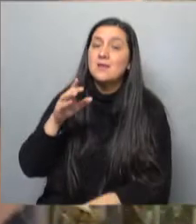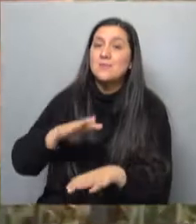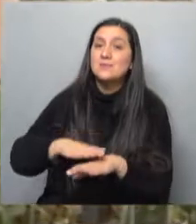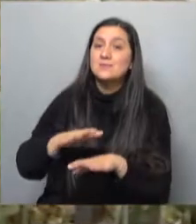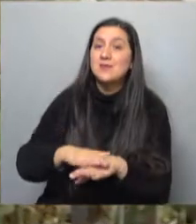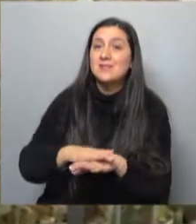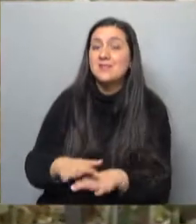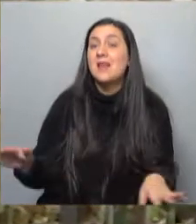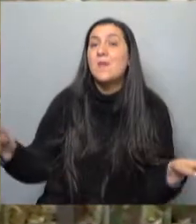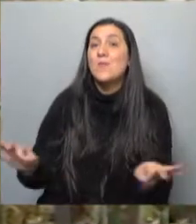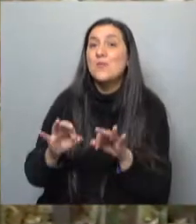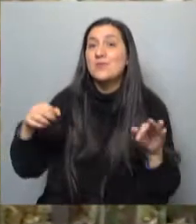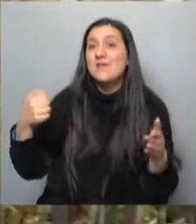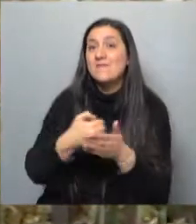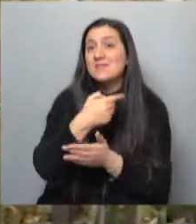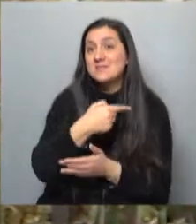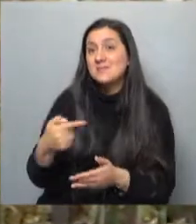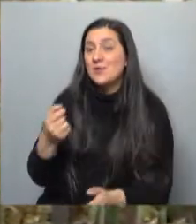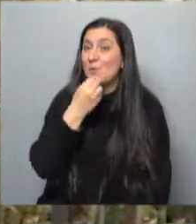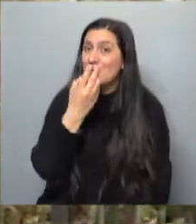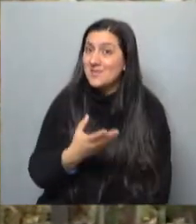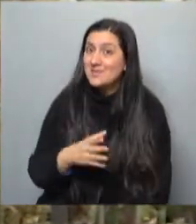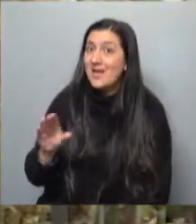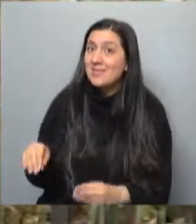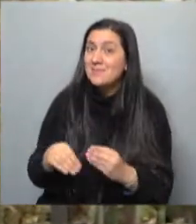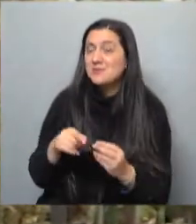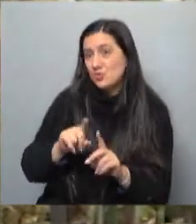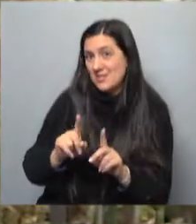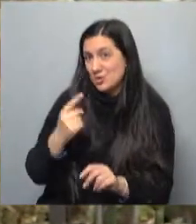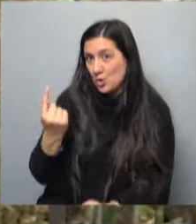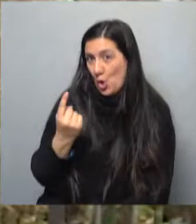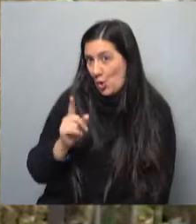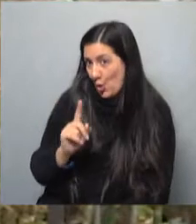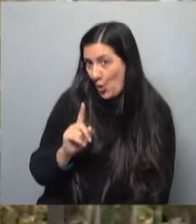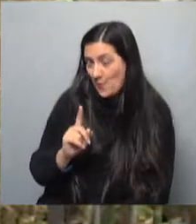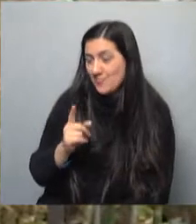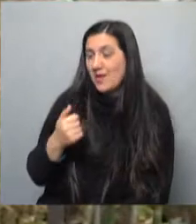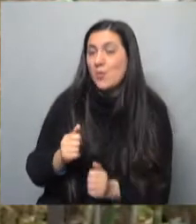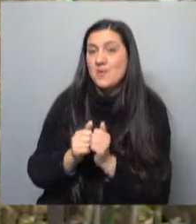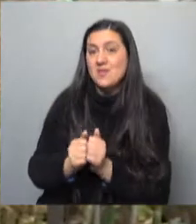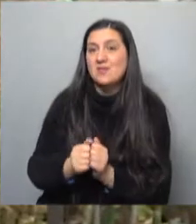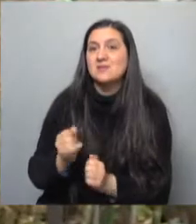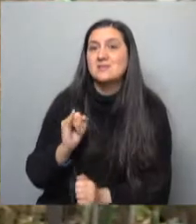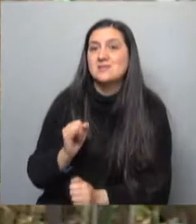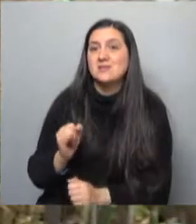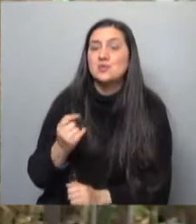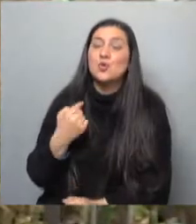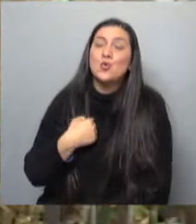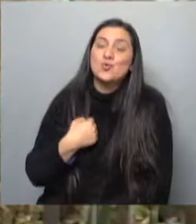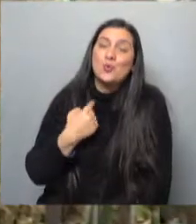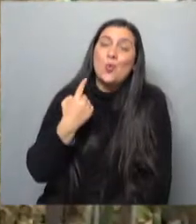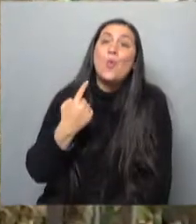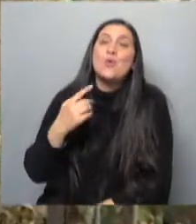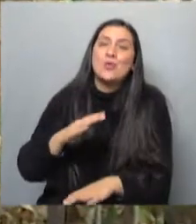este fin de semana a la sala. ¿Cómo estás, Ignacio? Y además no vas a estar solo en esta oportunidad, estás acompañado. Uno de los responsables, sí. Vamos a